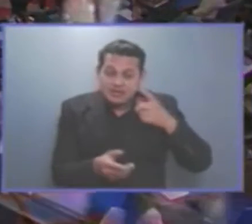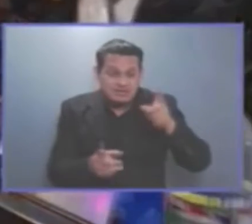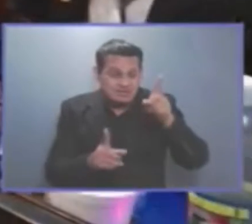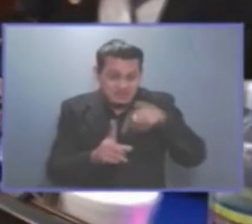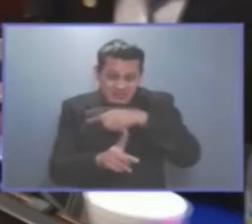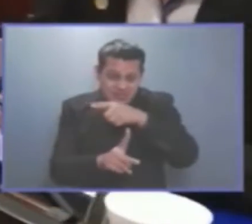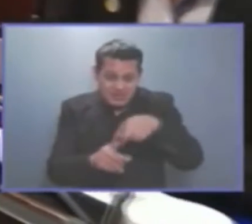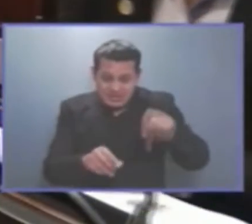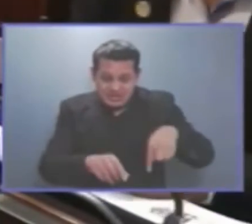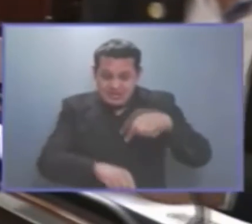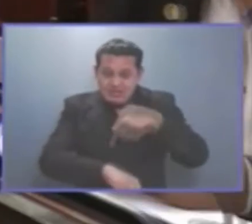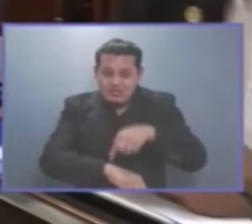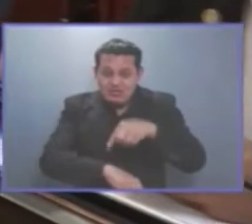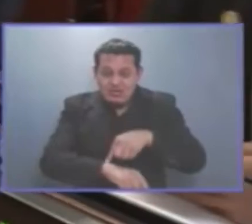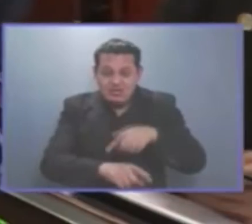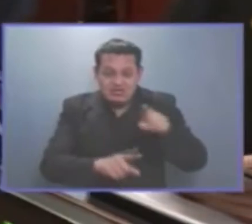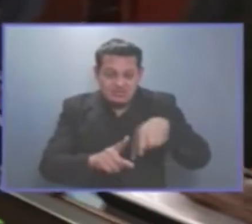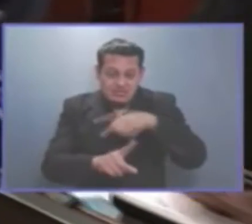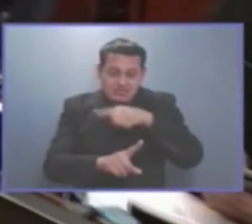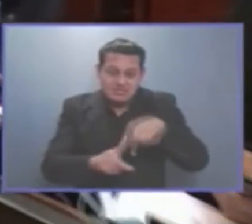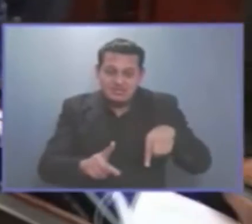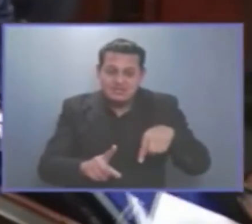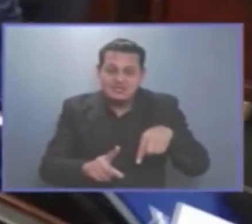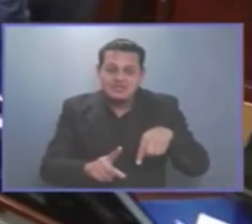suspendan en este momento